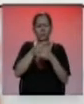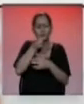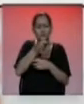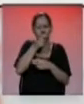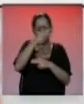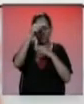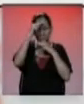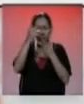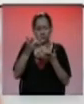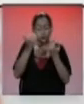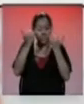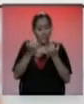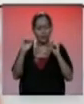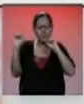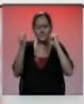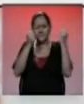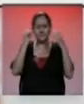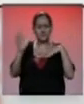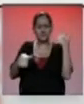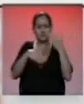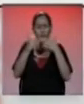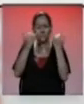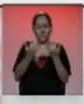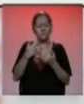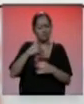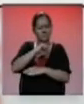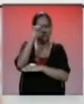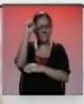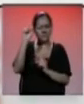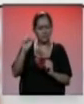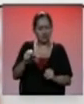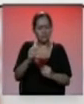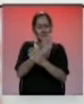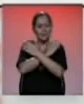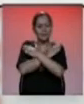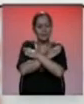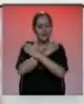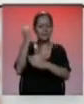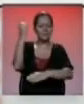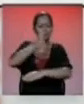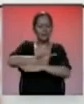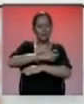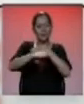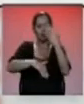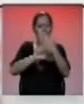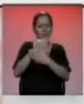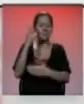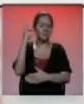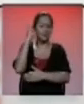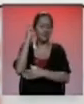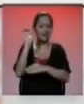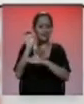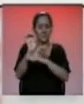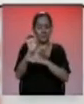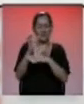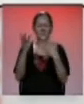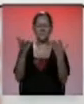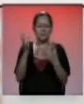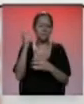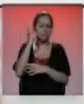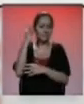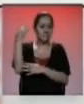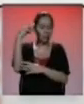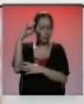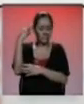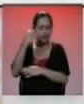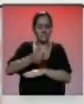están desesperados venceremos un abrazo en su día a las mujeres de la patria a esas madres solteras a esas mujeres